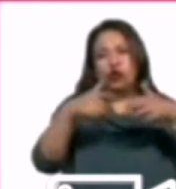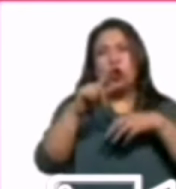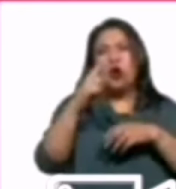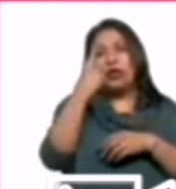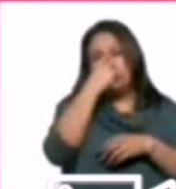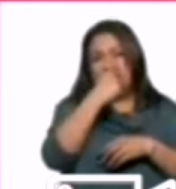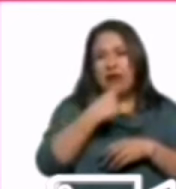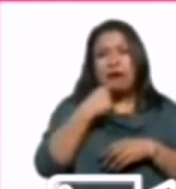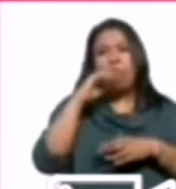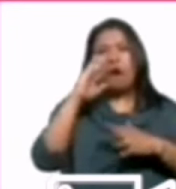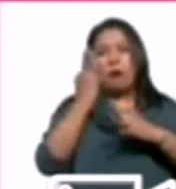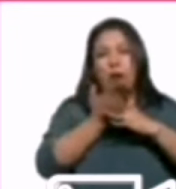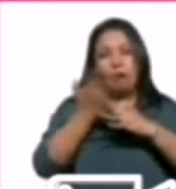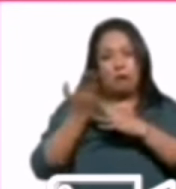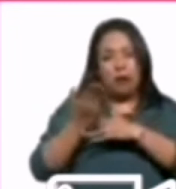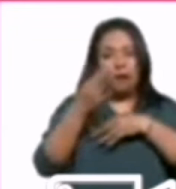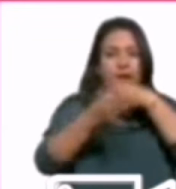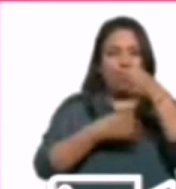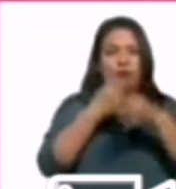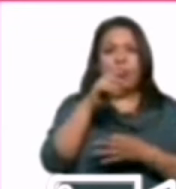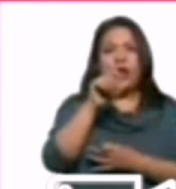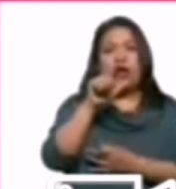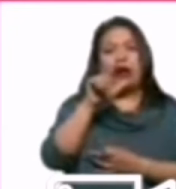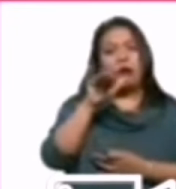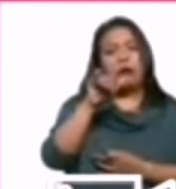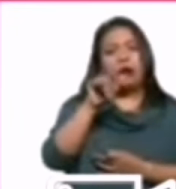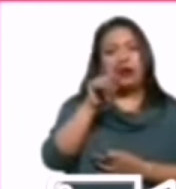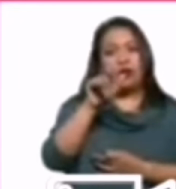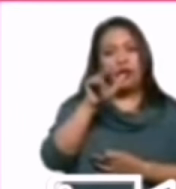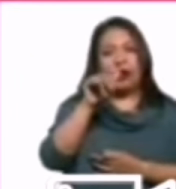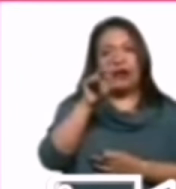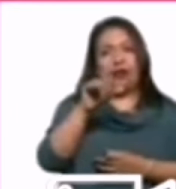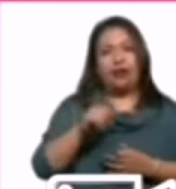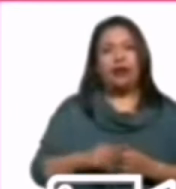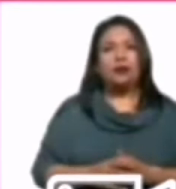mí se moría. Noticias 22, Alberto Aranda. Yo lo dejaba morir.